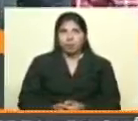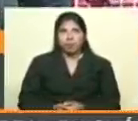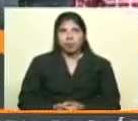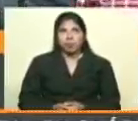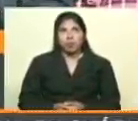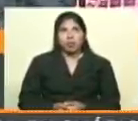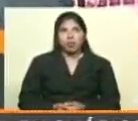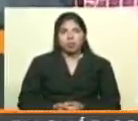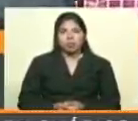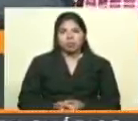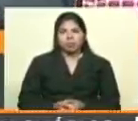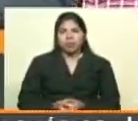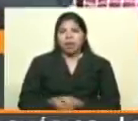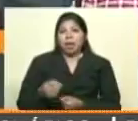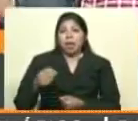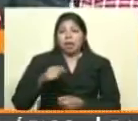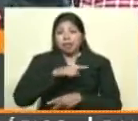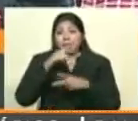muy buena pregunta.